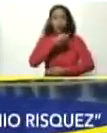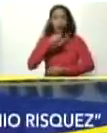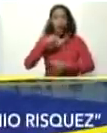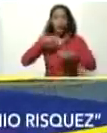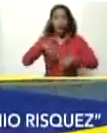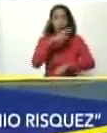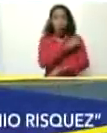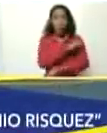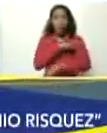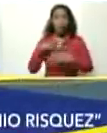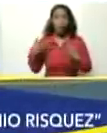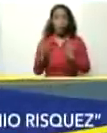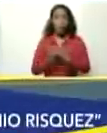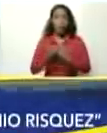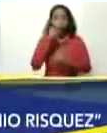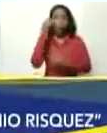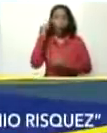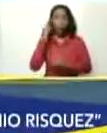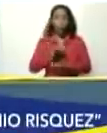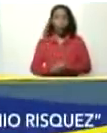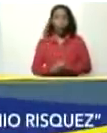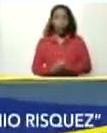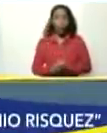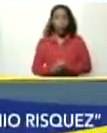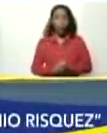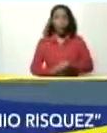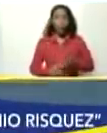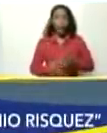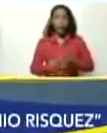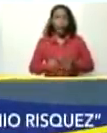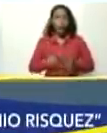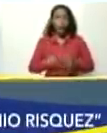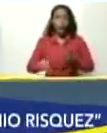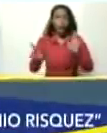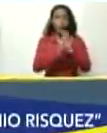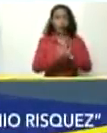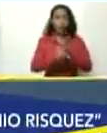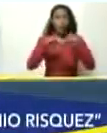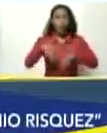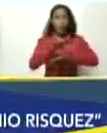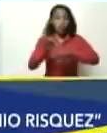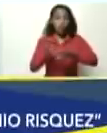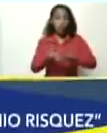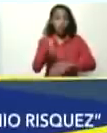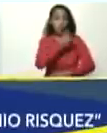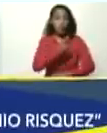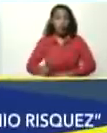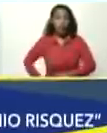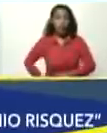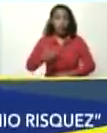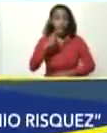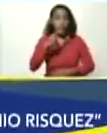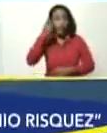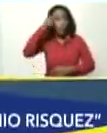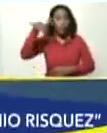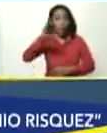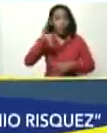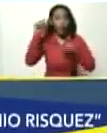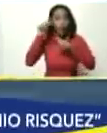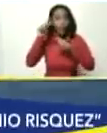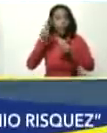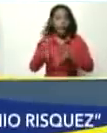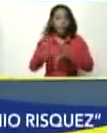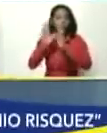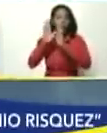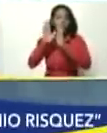hospital, compañero Marcos Calles, legislador de este municipio. Presidente, y decirle a todo el pueblo que estas